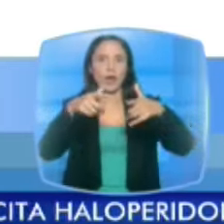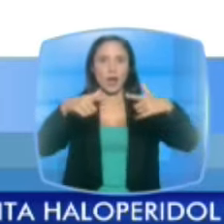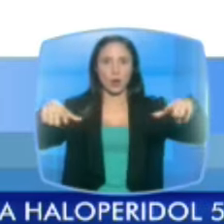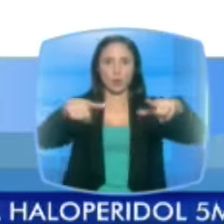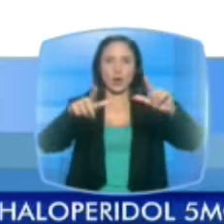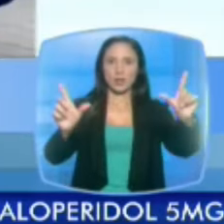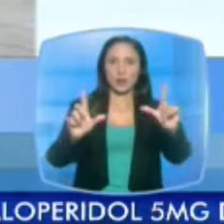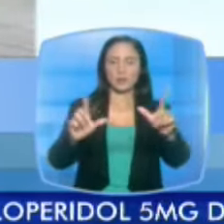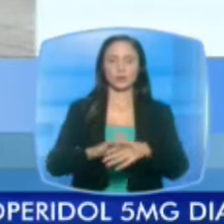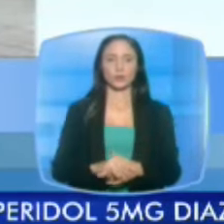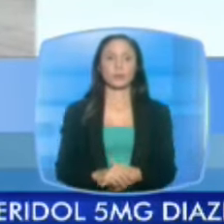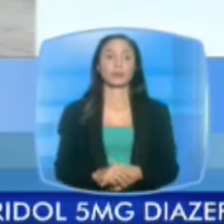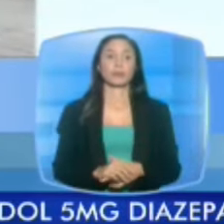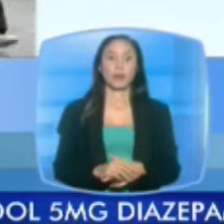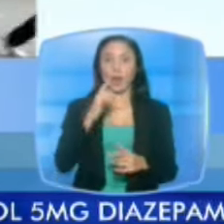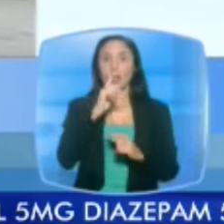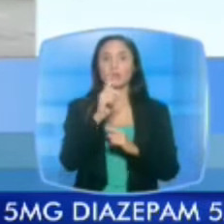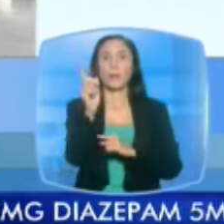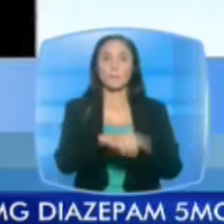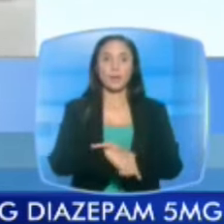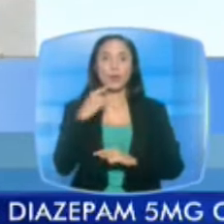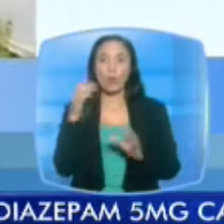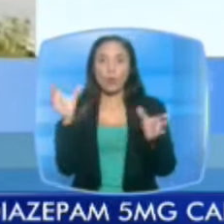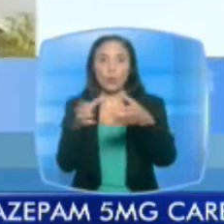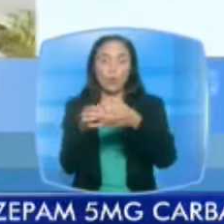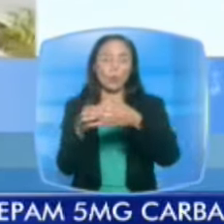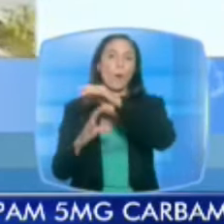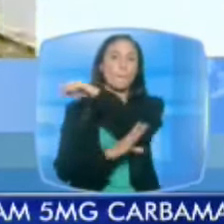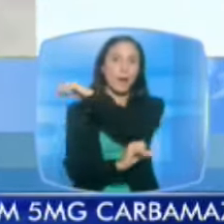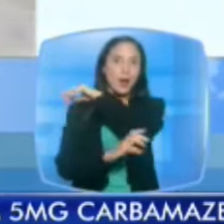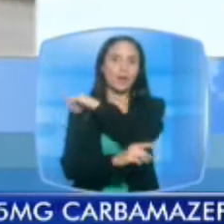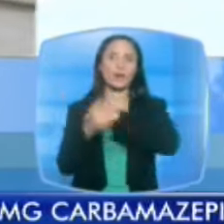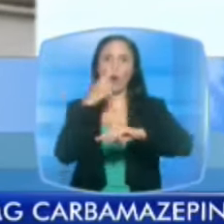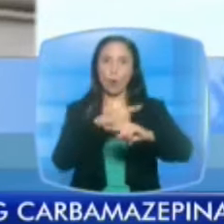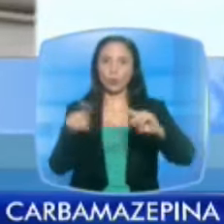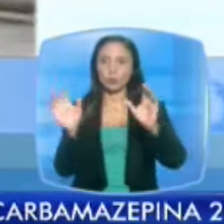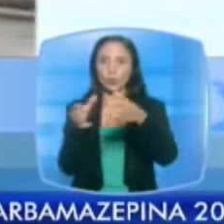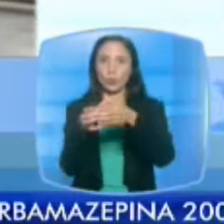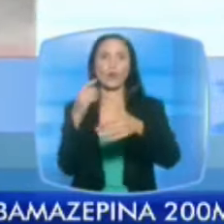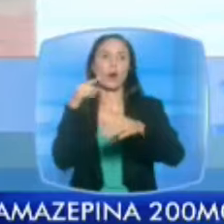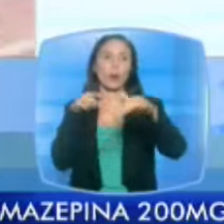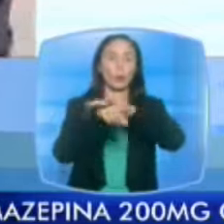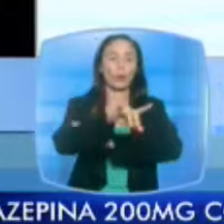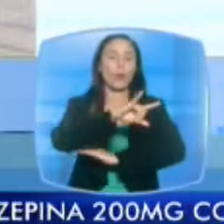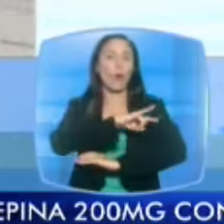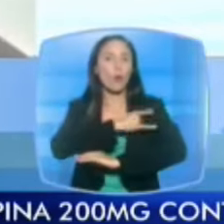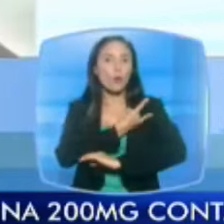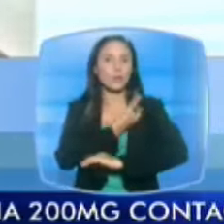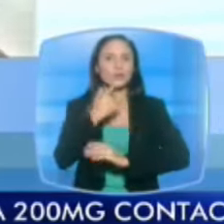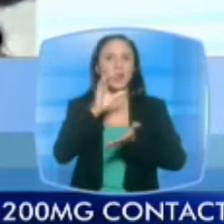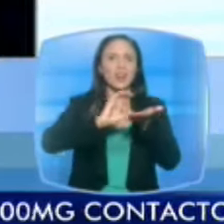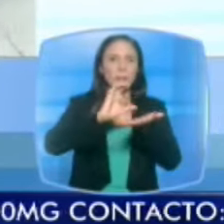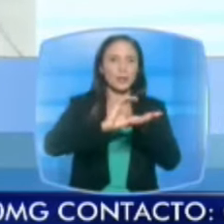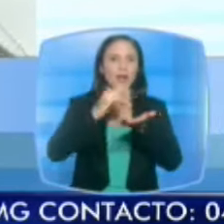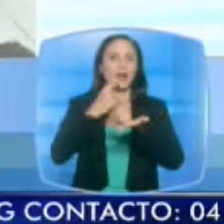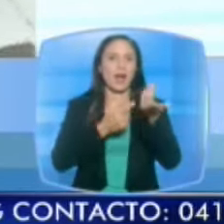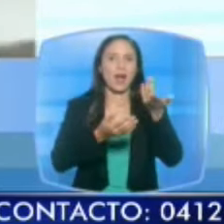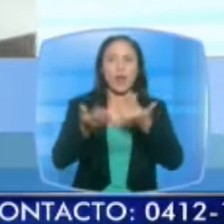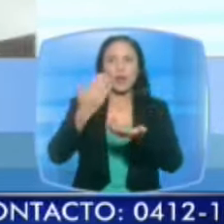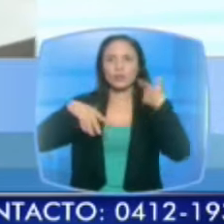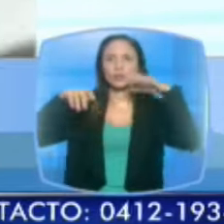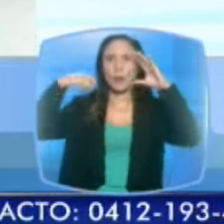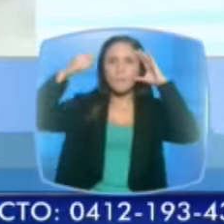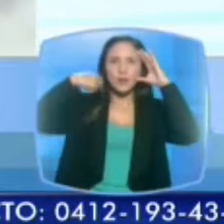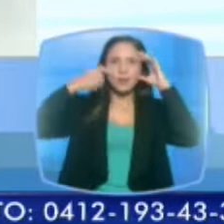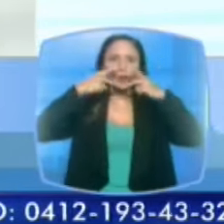de comunicación. Paralelamente, otros antisociales ingresaron a la Universidad de Guayaquil, en la que, según videos difundidos en redes sociales,